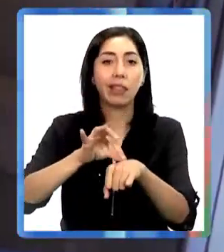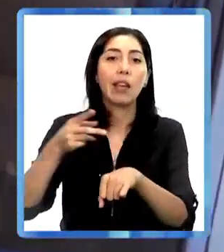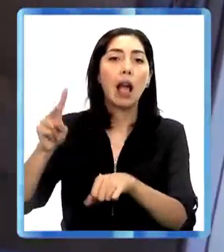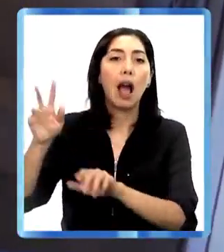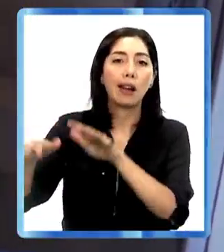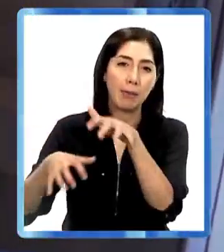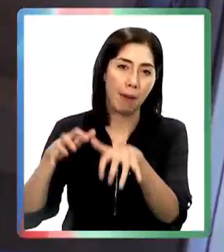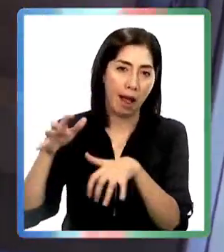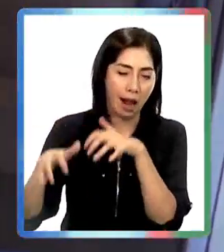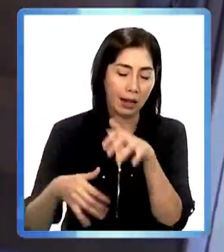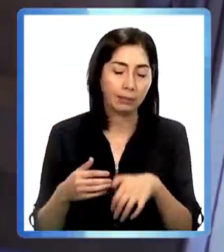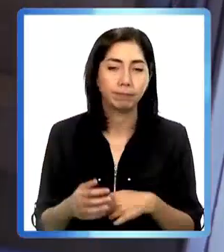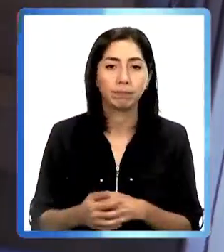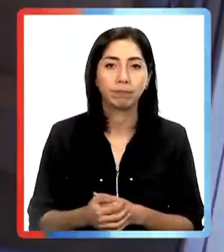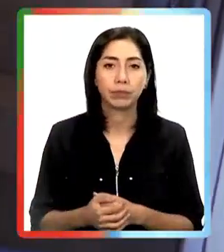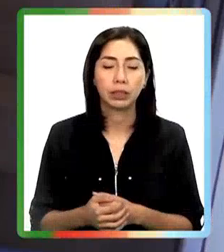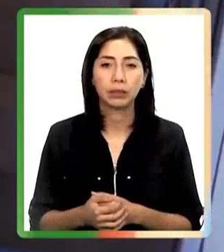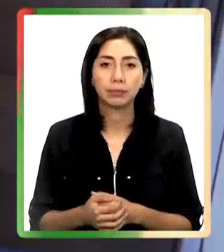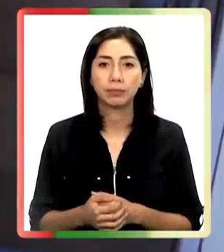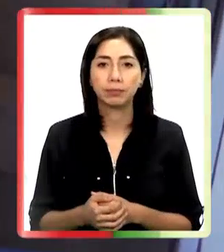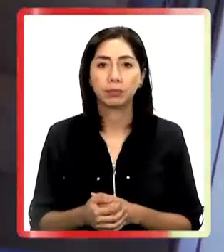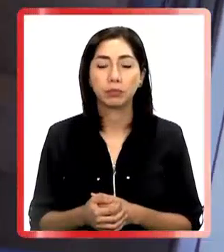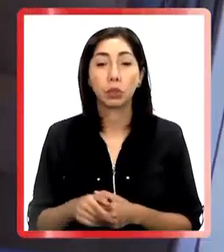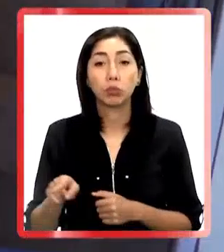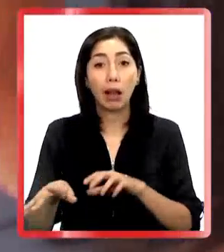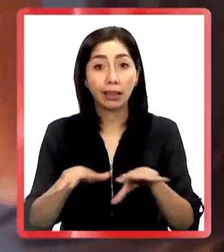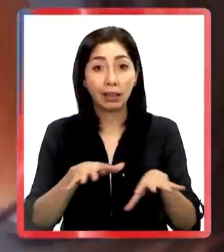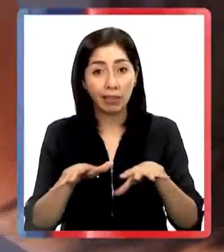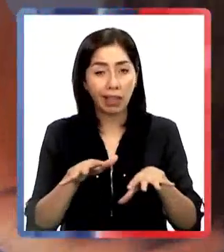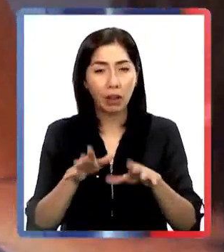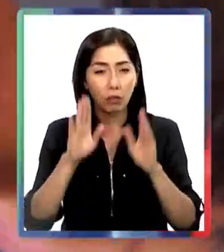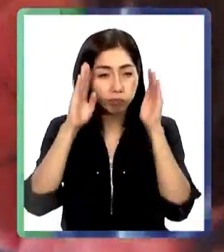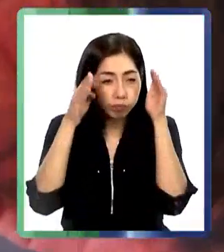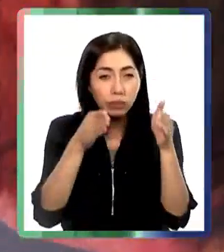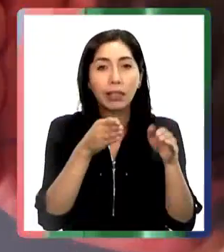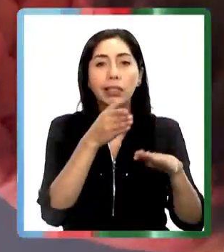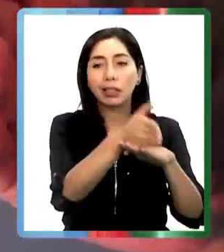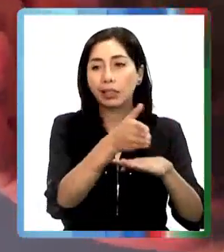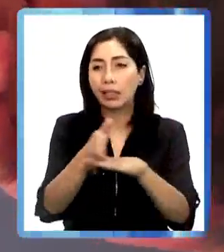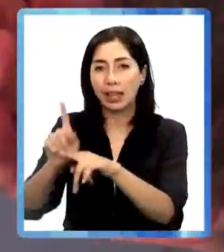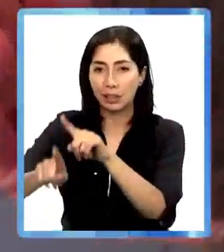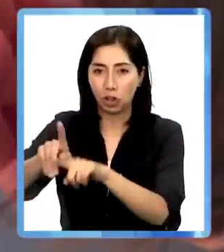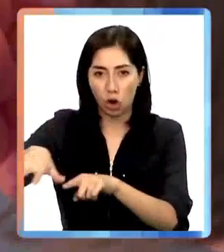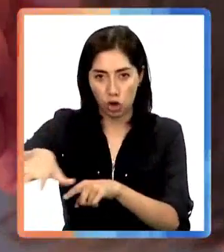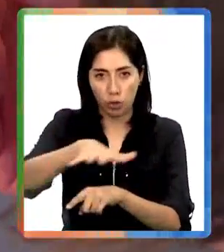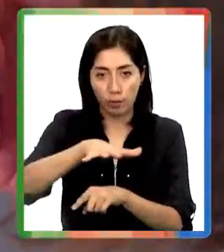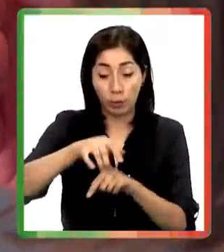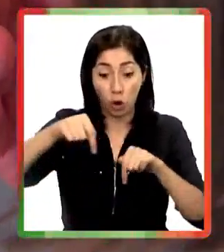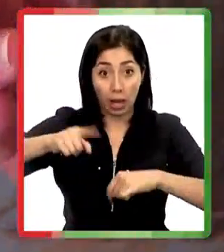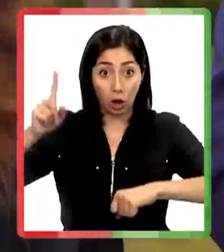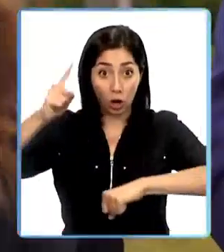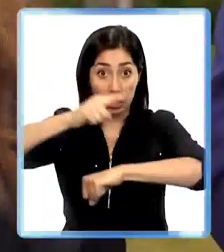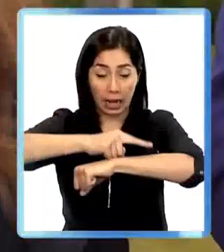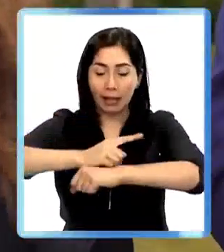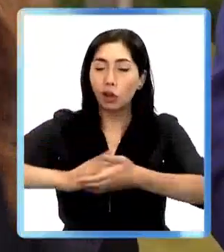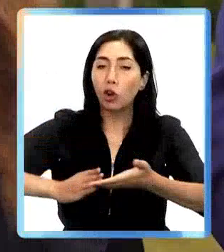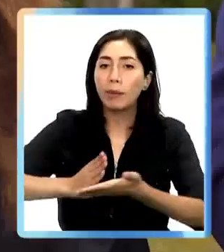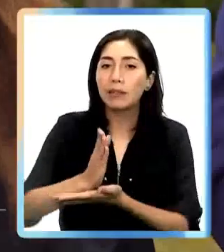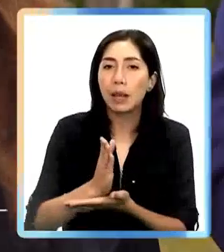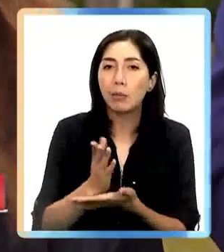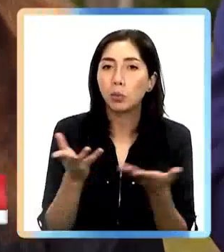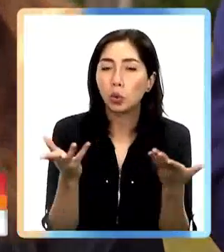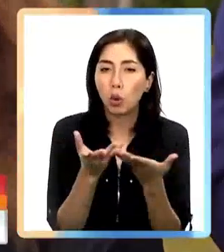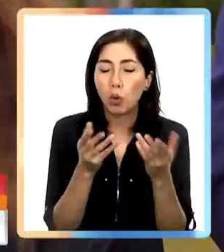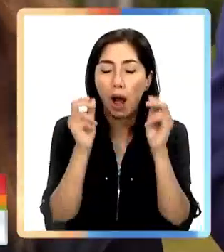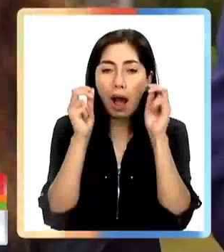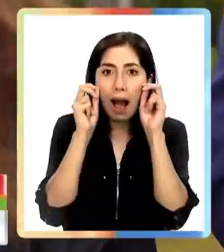los animales. Una agenda con acciones focalizadas en los territorios. Iniciamos esta jornada con la contingencia que tenemos hoy